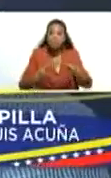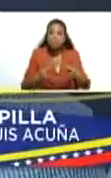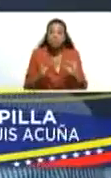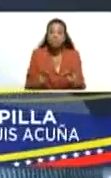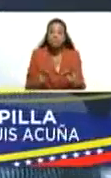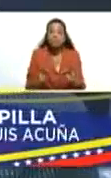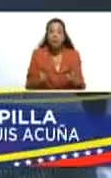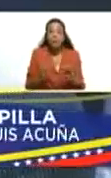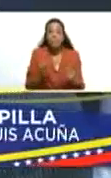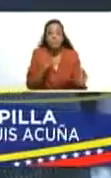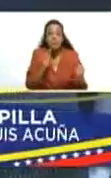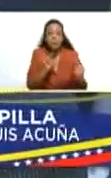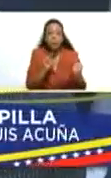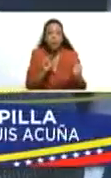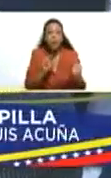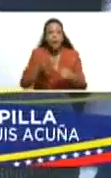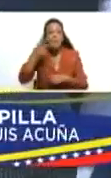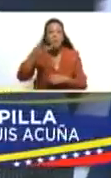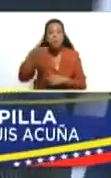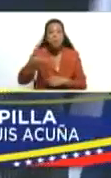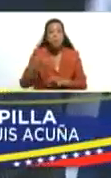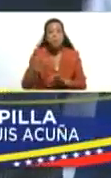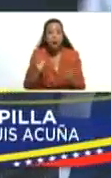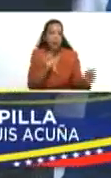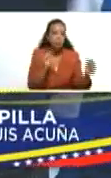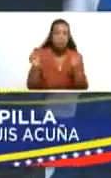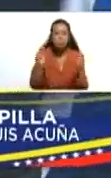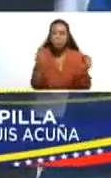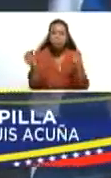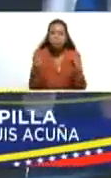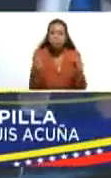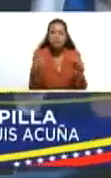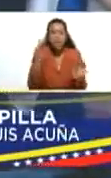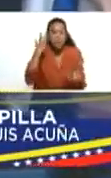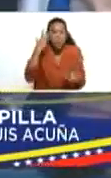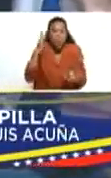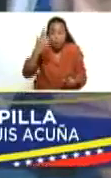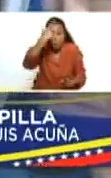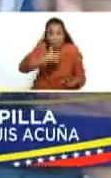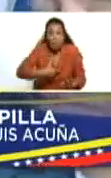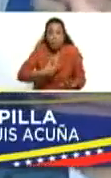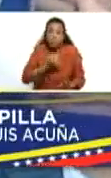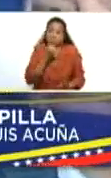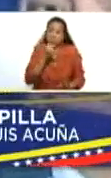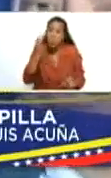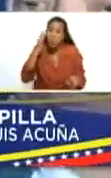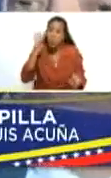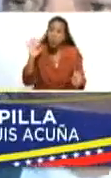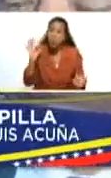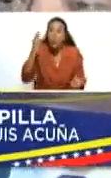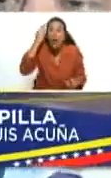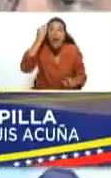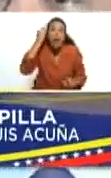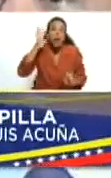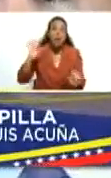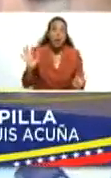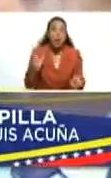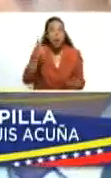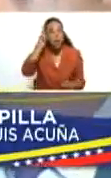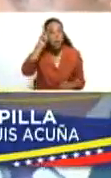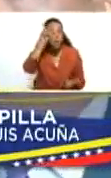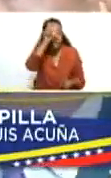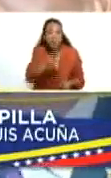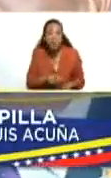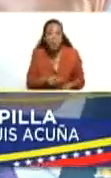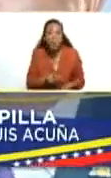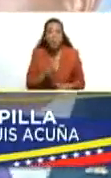batallas políticas. Y creo, y no me equivoco, que el profesor Luis